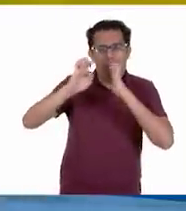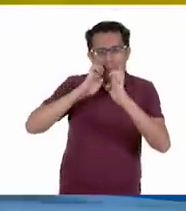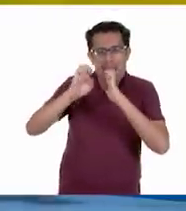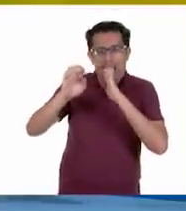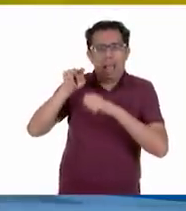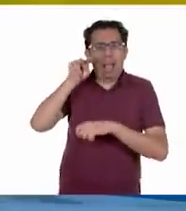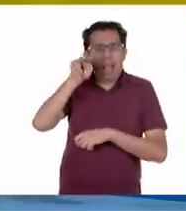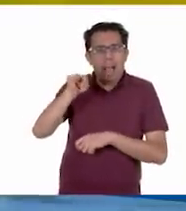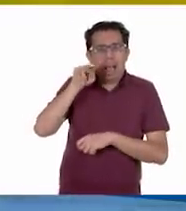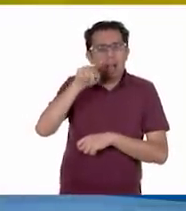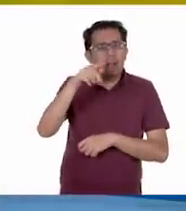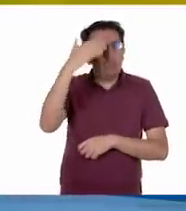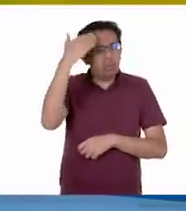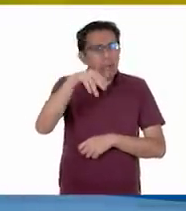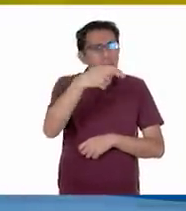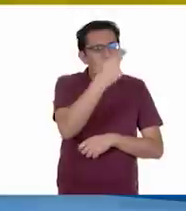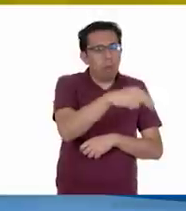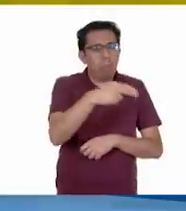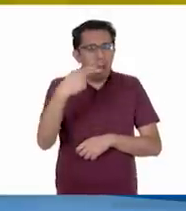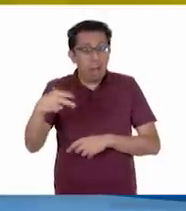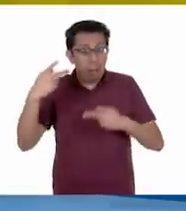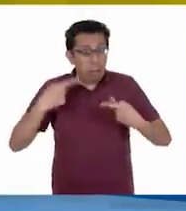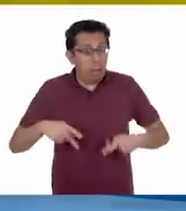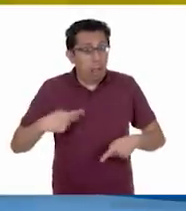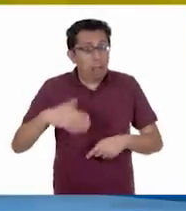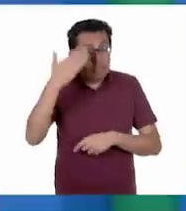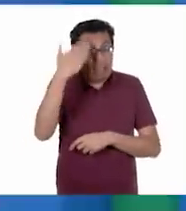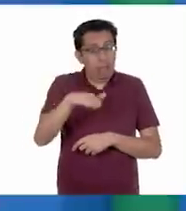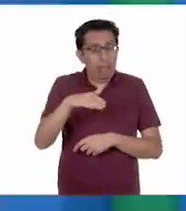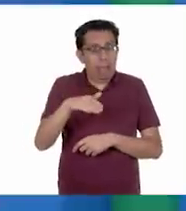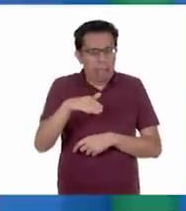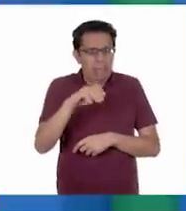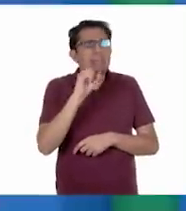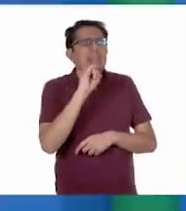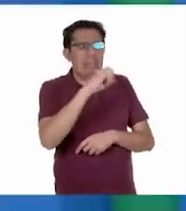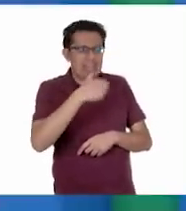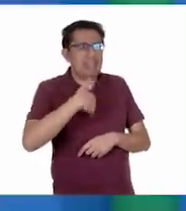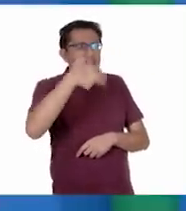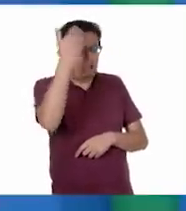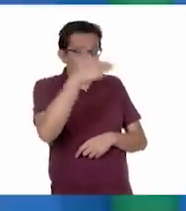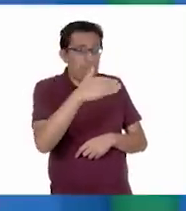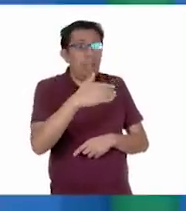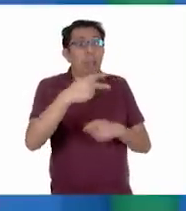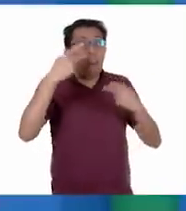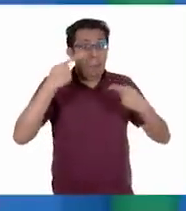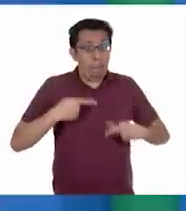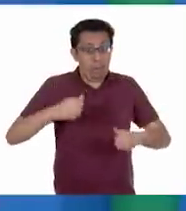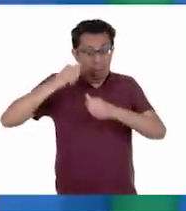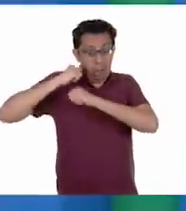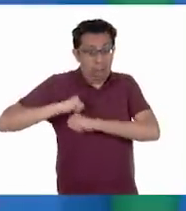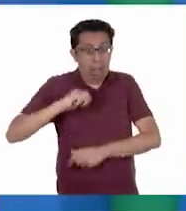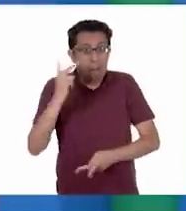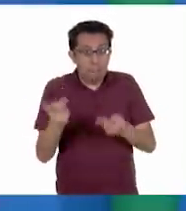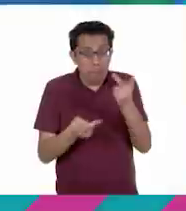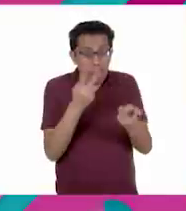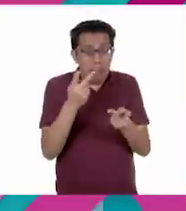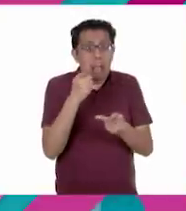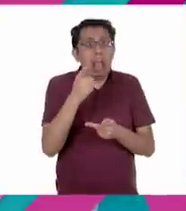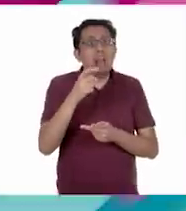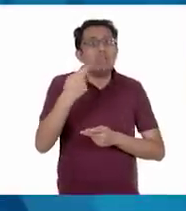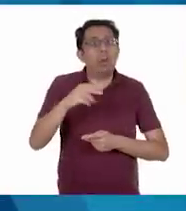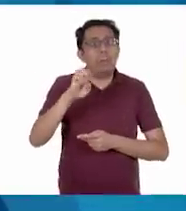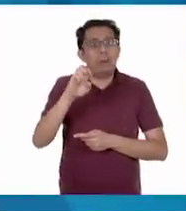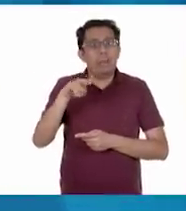¿sabes cuáles son esos roles, Juan Carlos? Sí, claro que sí, maestra. Quien hace las preguntas es el